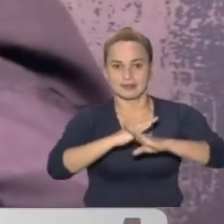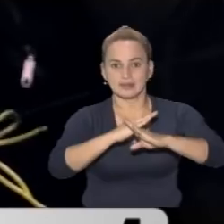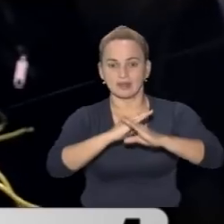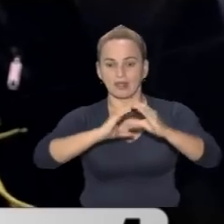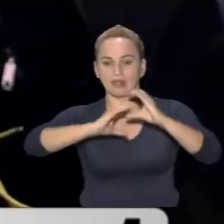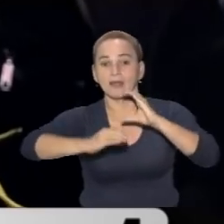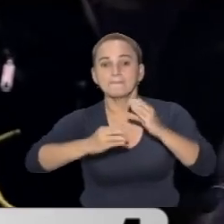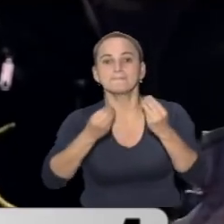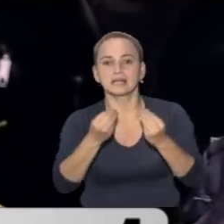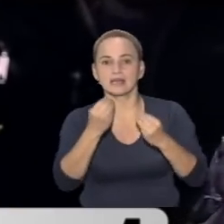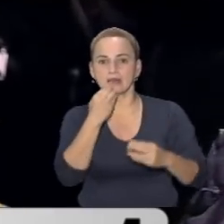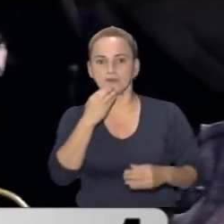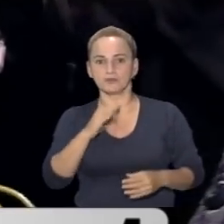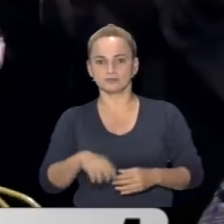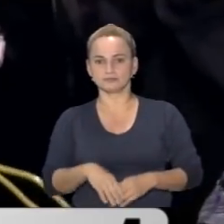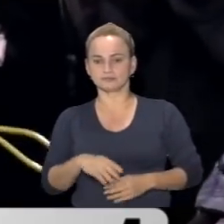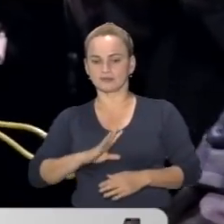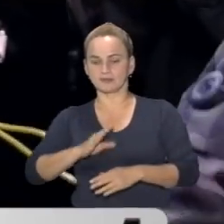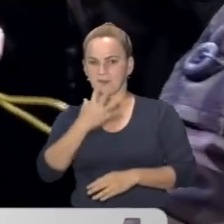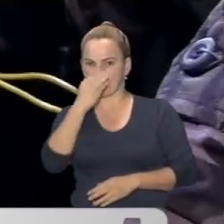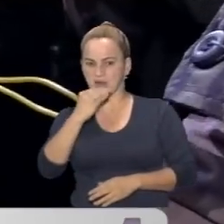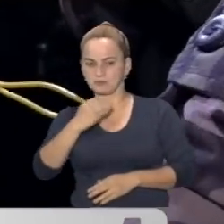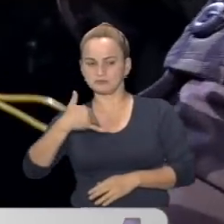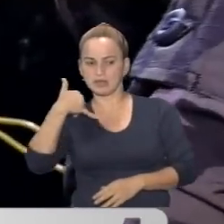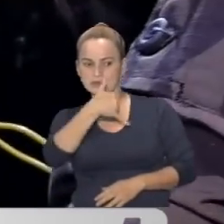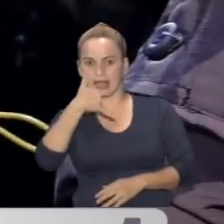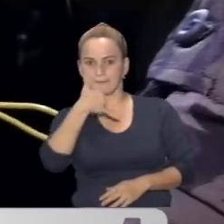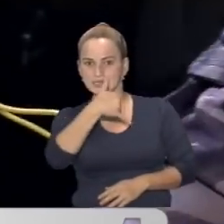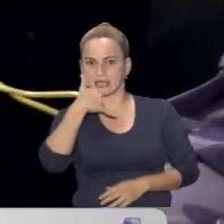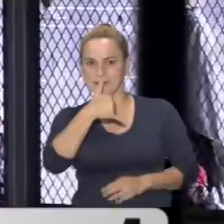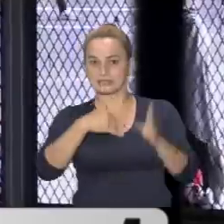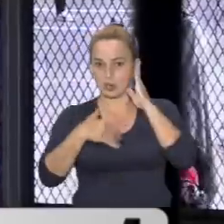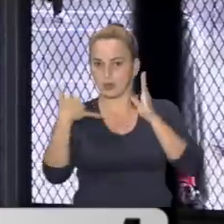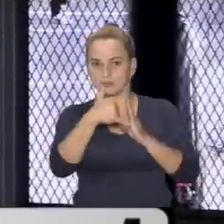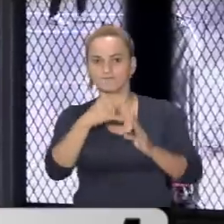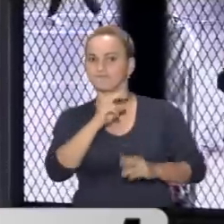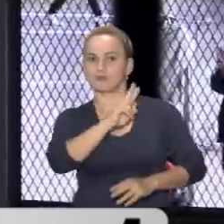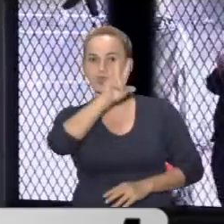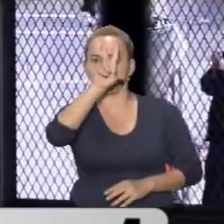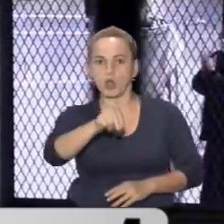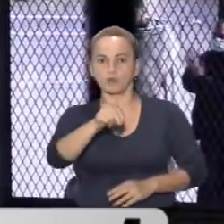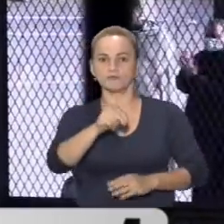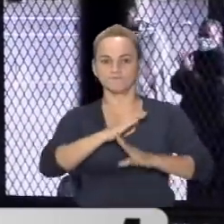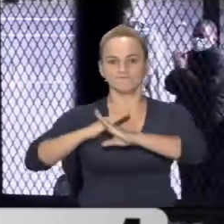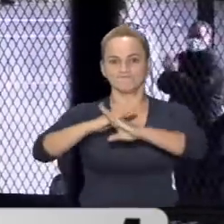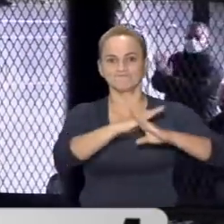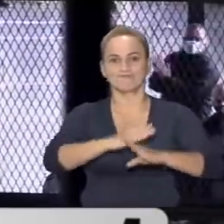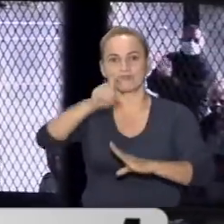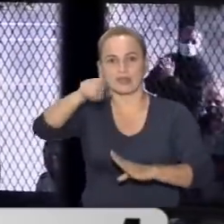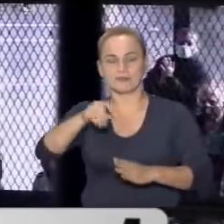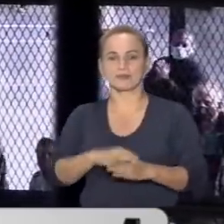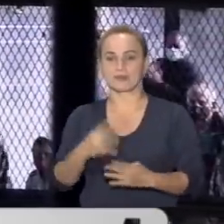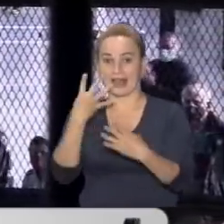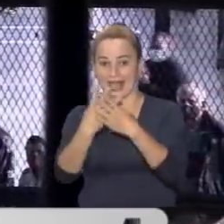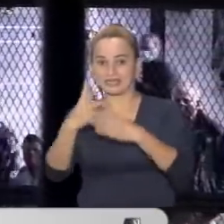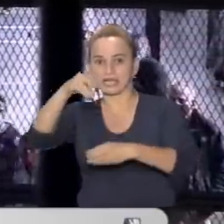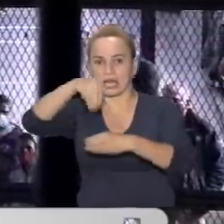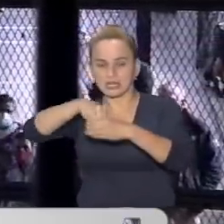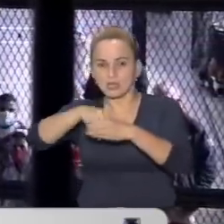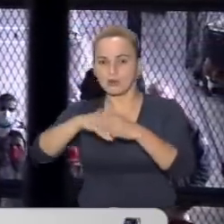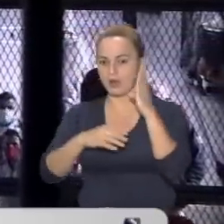los bloqueos que se presenten irregularmente, bueno, los bloqueos de llamadas que salgan de la cárcel y que no